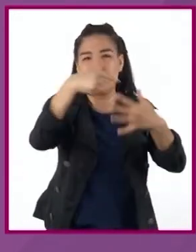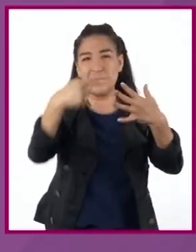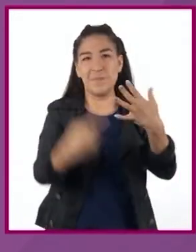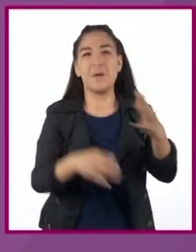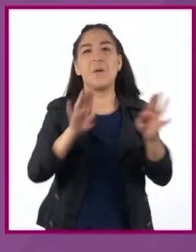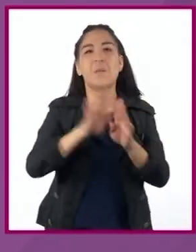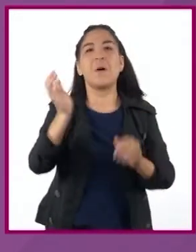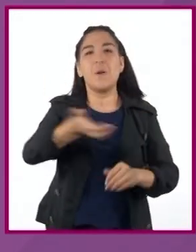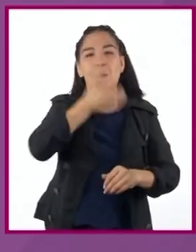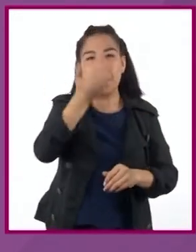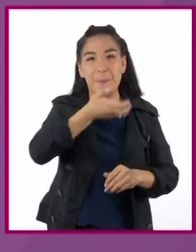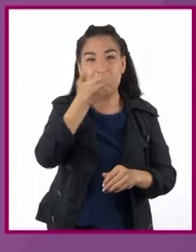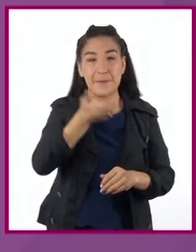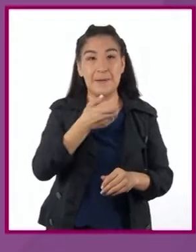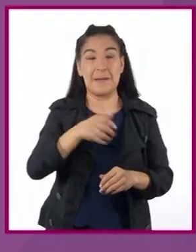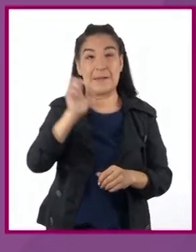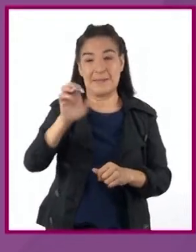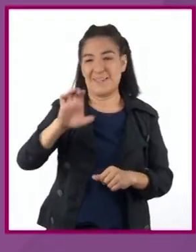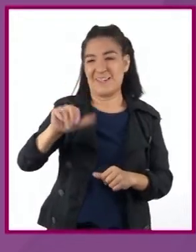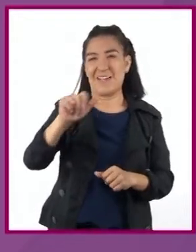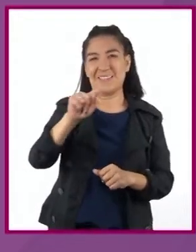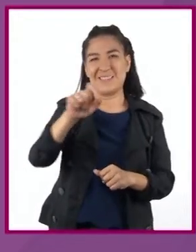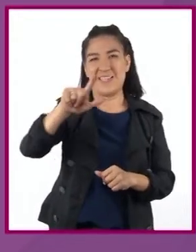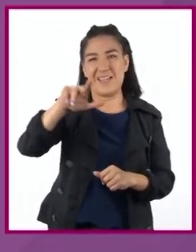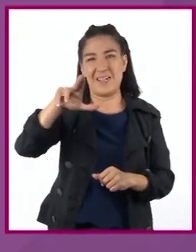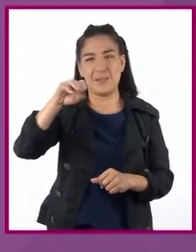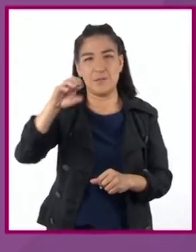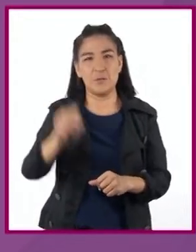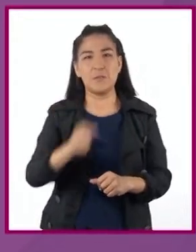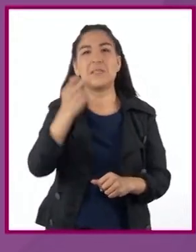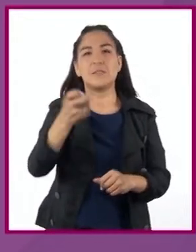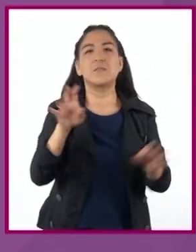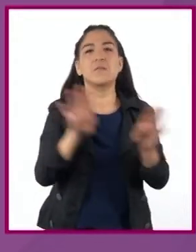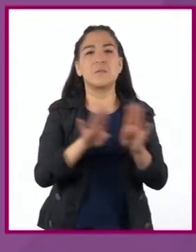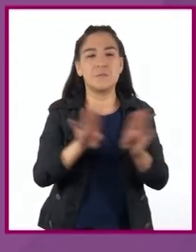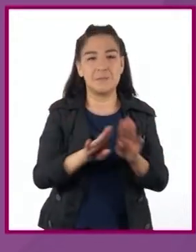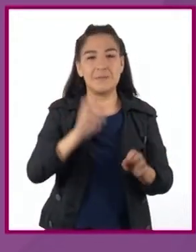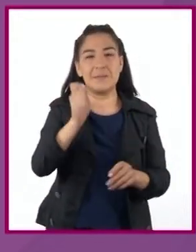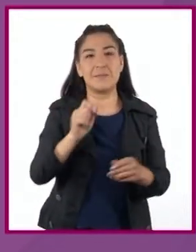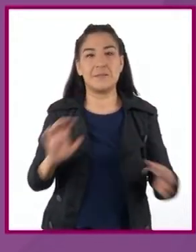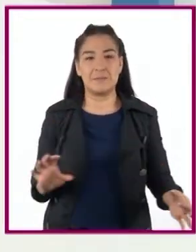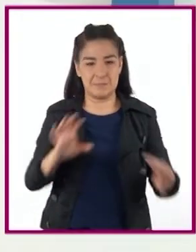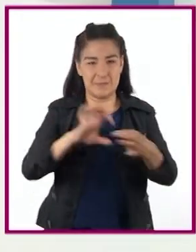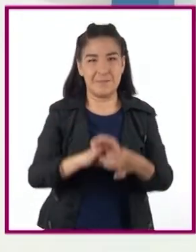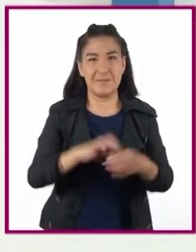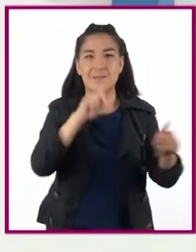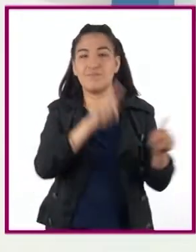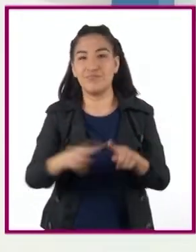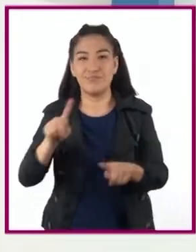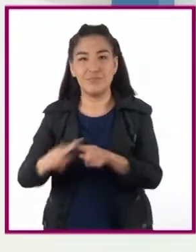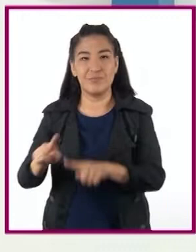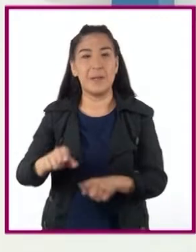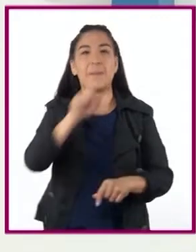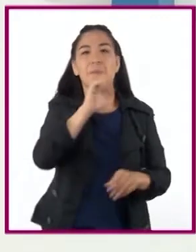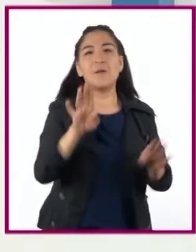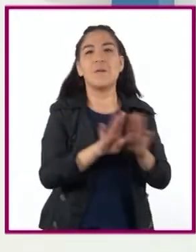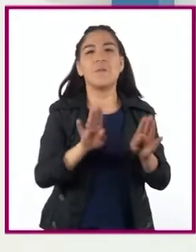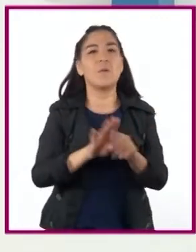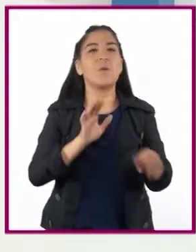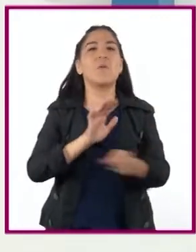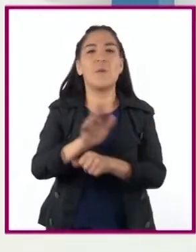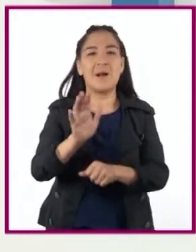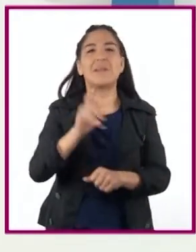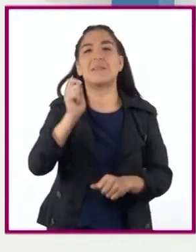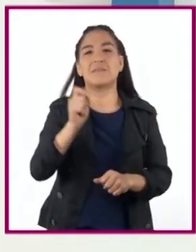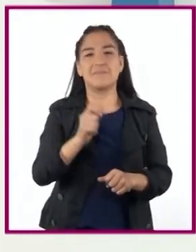cambiantes. Los castellanos tuvieron que buscarse un espacio dentro de este panorama dinámico y les fueron adjudicadas